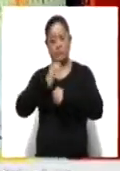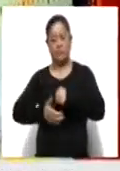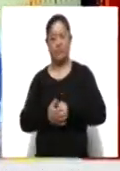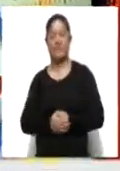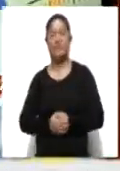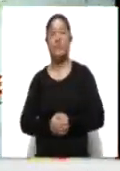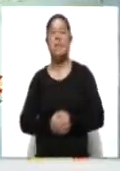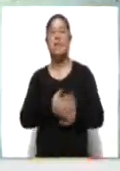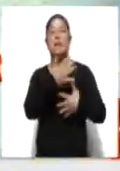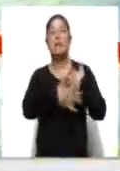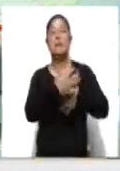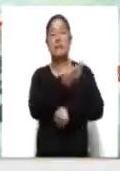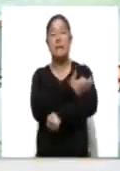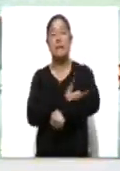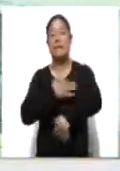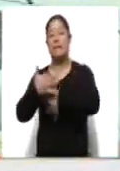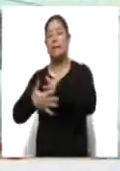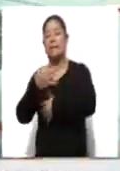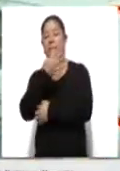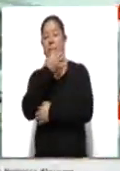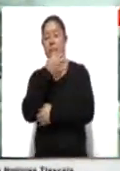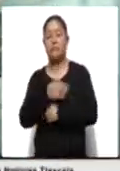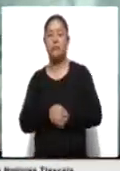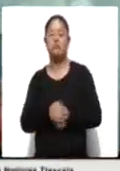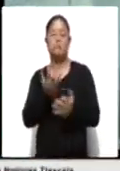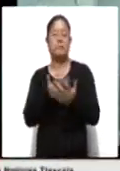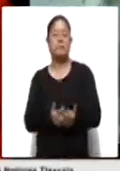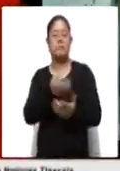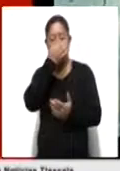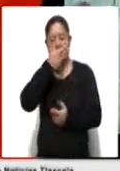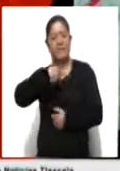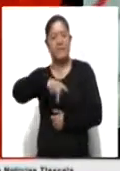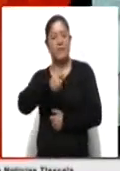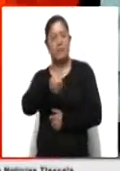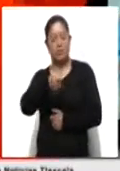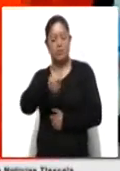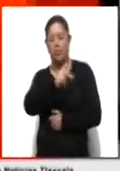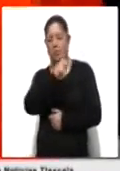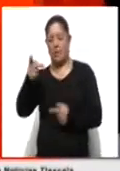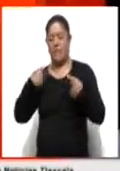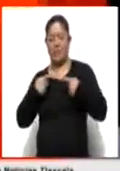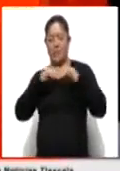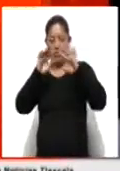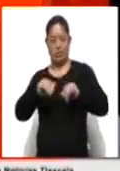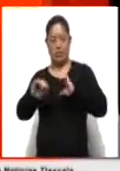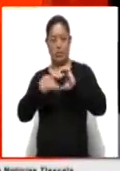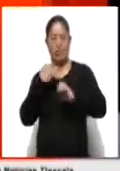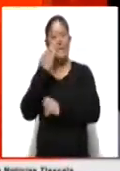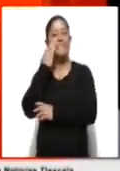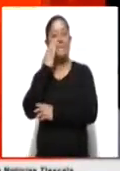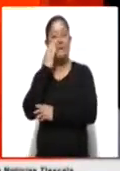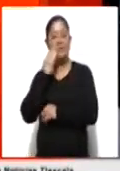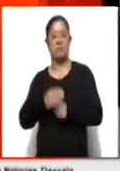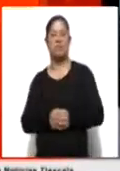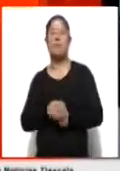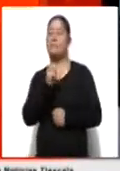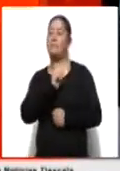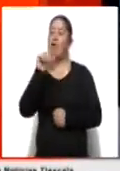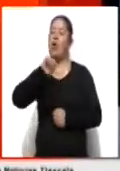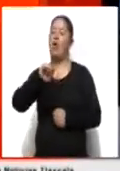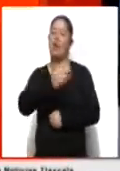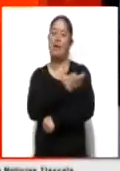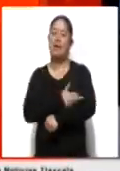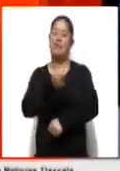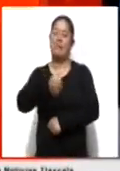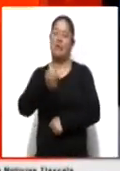15 con 15 minutos, es momento de hacer una pausa. Antes mandamos saludos a quienes ya nos escriben a través de la cuenta de Facebook. Especialmente esta tarde saludo con